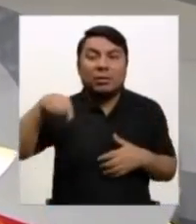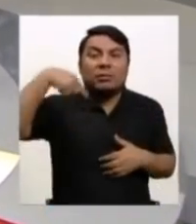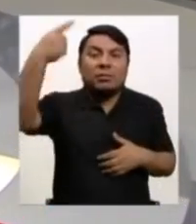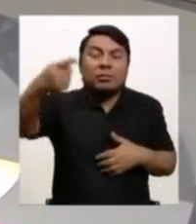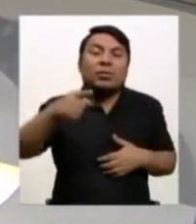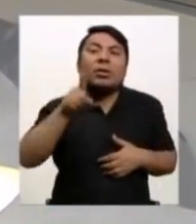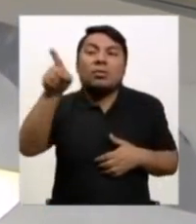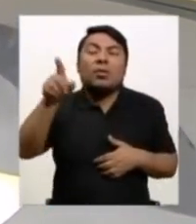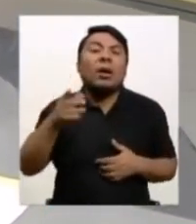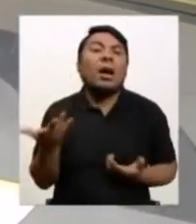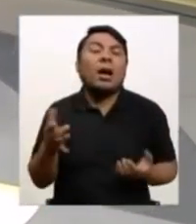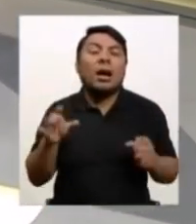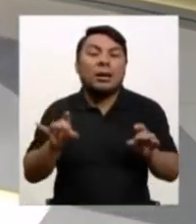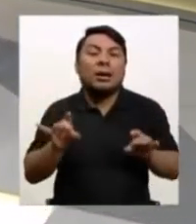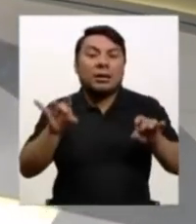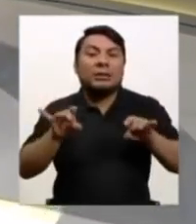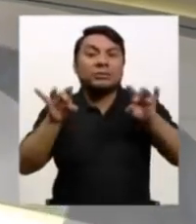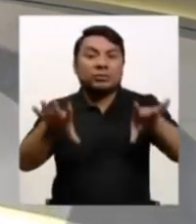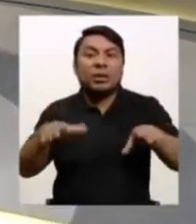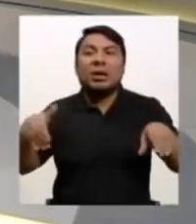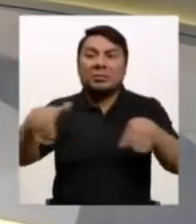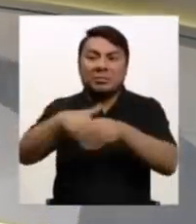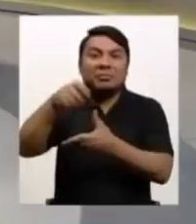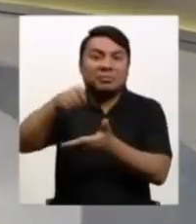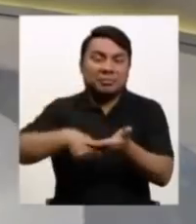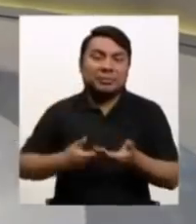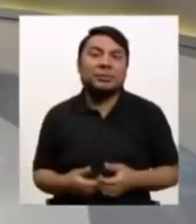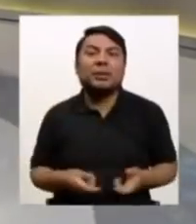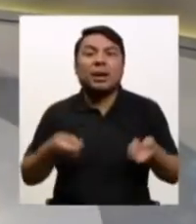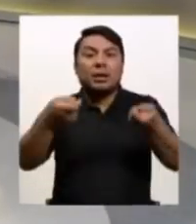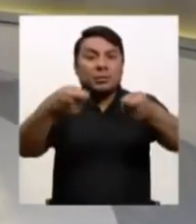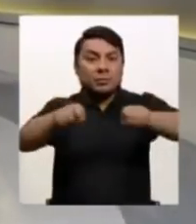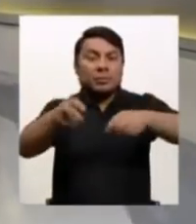próximamente uno con Australia. Forma parte de estas reuniones de la PEC. Hacemos la pausa y al volver...